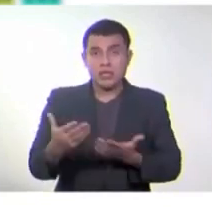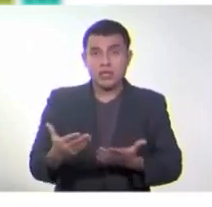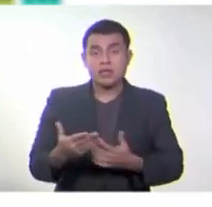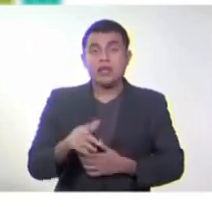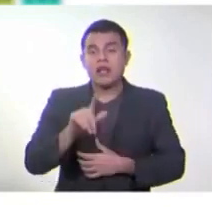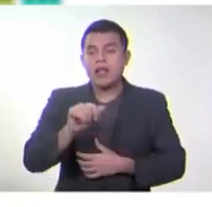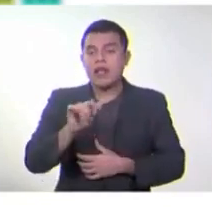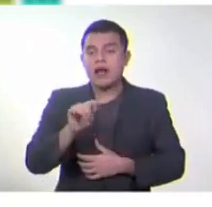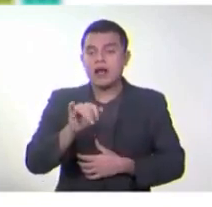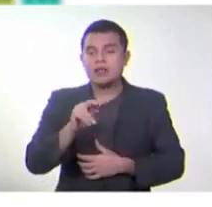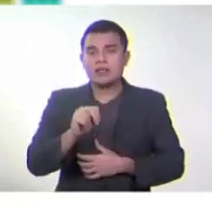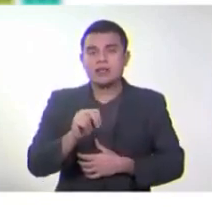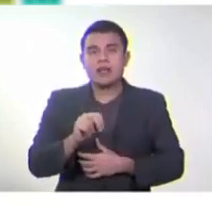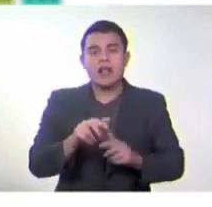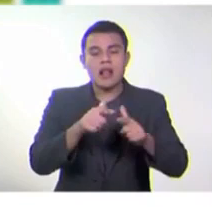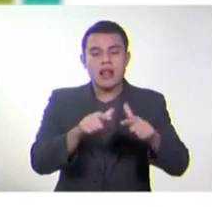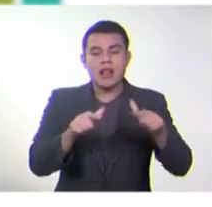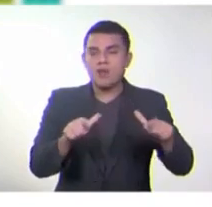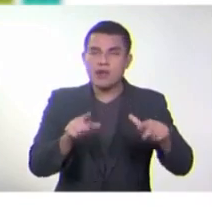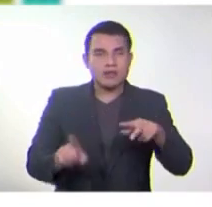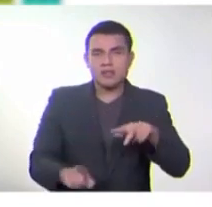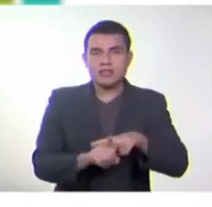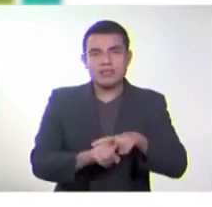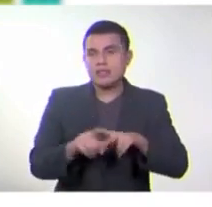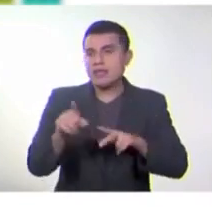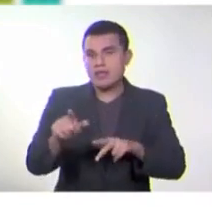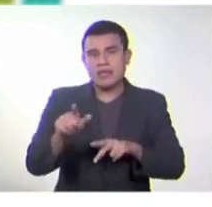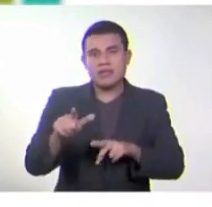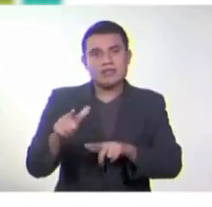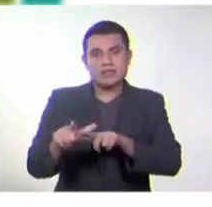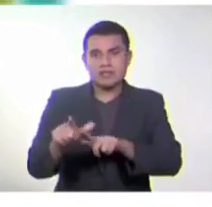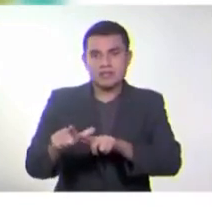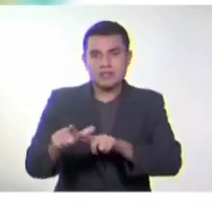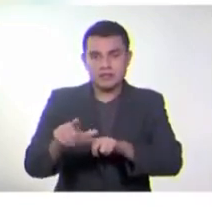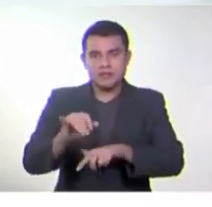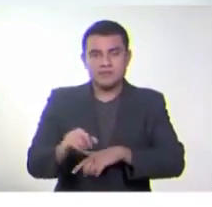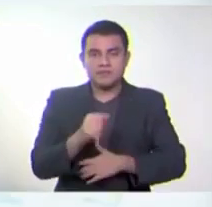latín, lengua en la que no existe ese carácter.